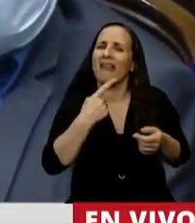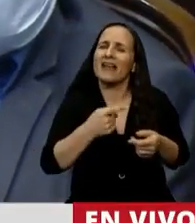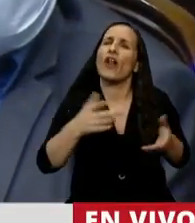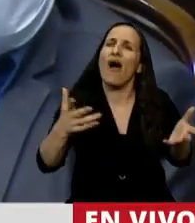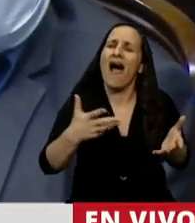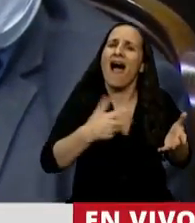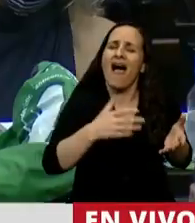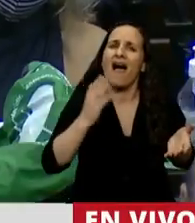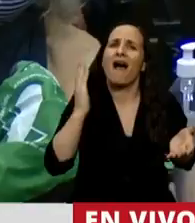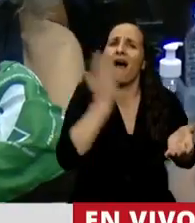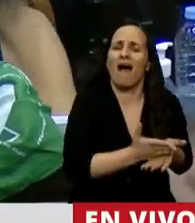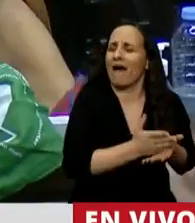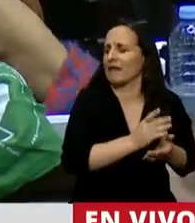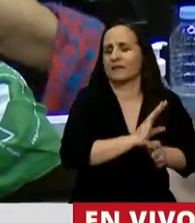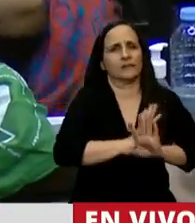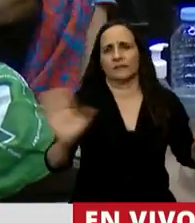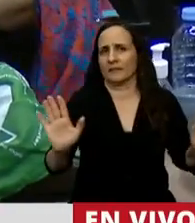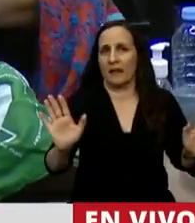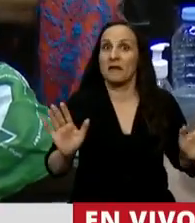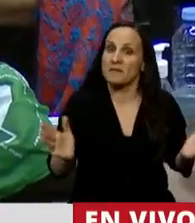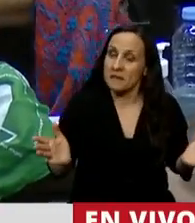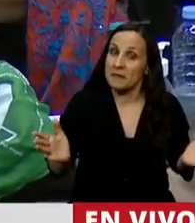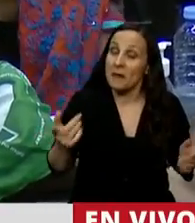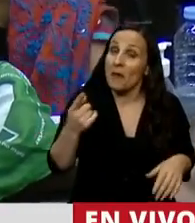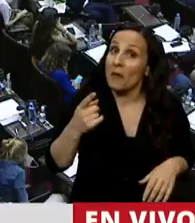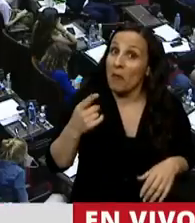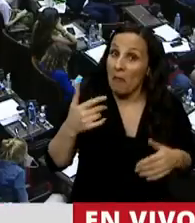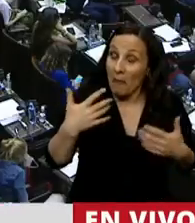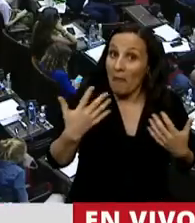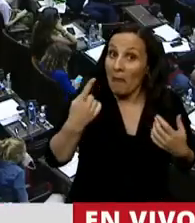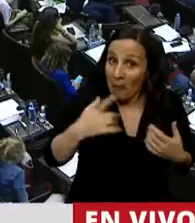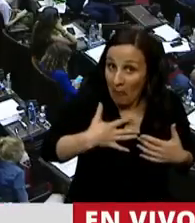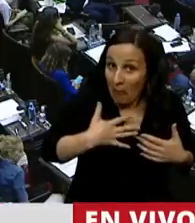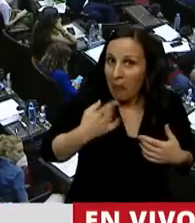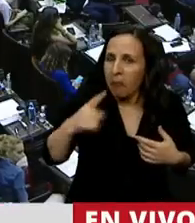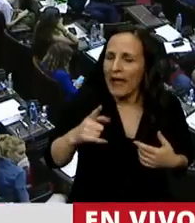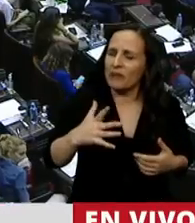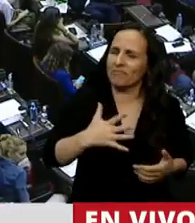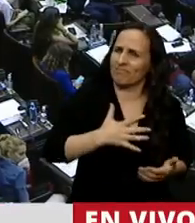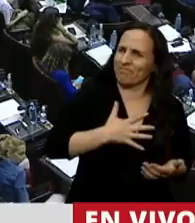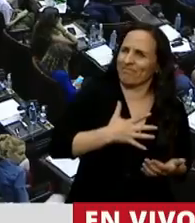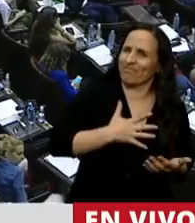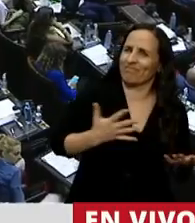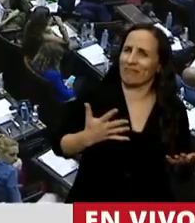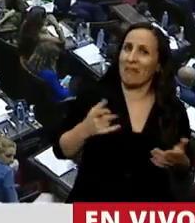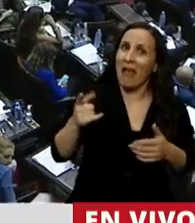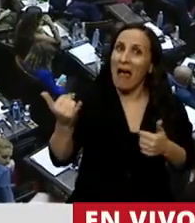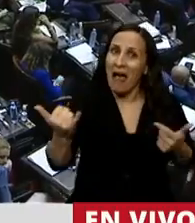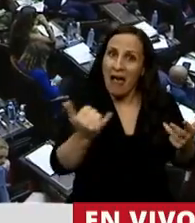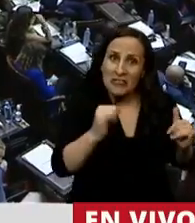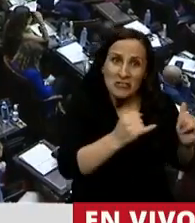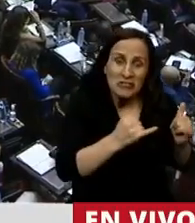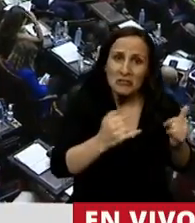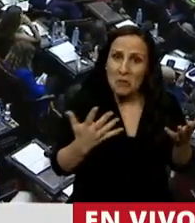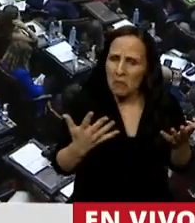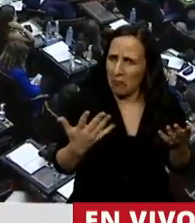pero lamentamos mucho que en este tiempo, en estos más de 2 años, no se haya podido avanzar en esas iniciativas, pese a que había